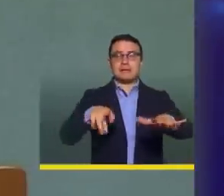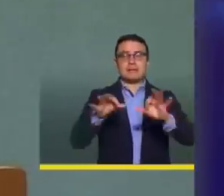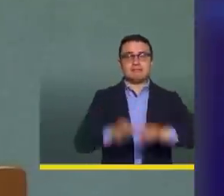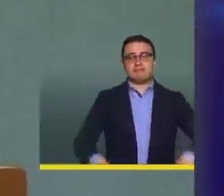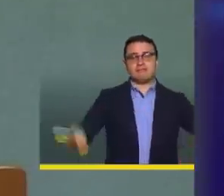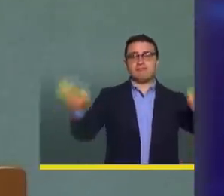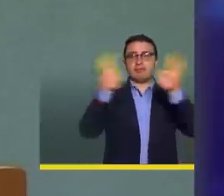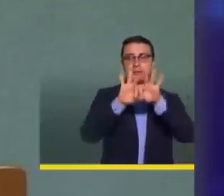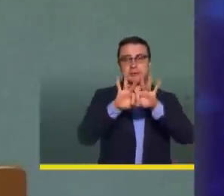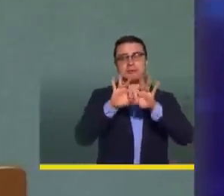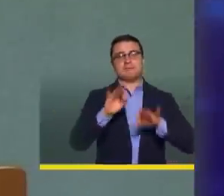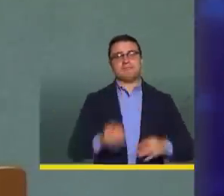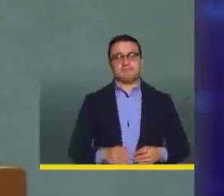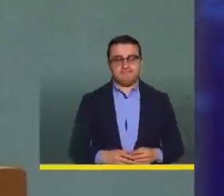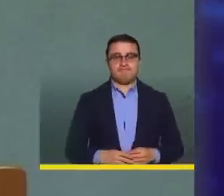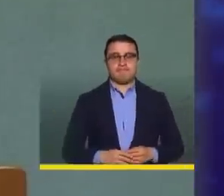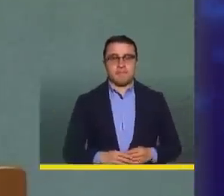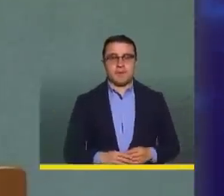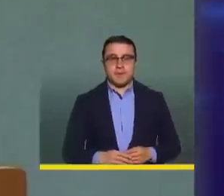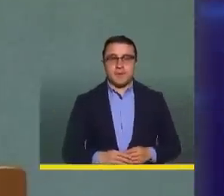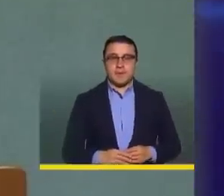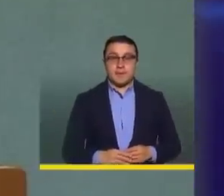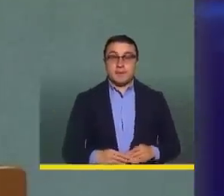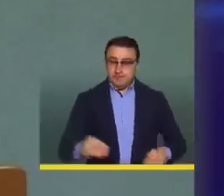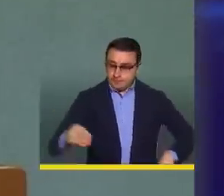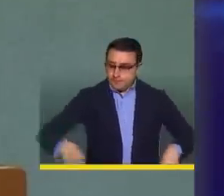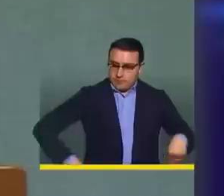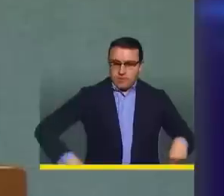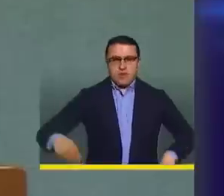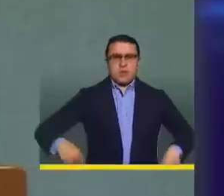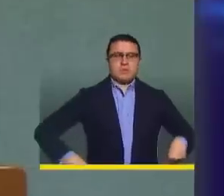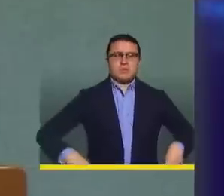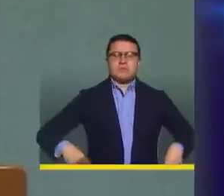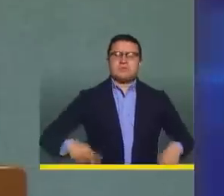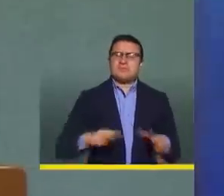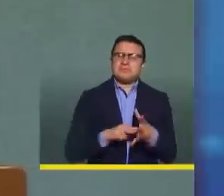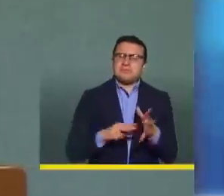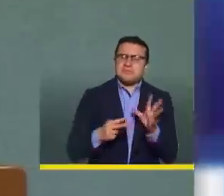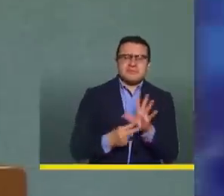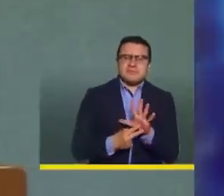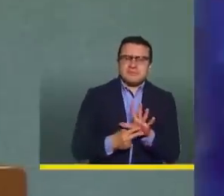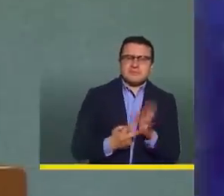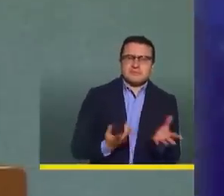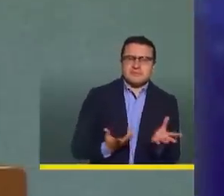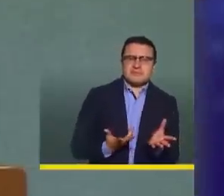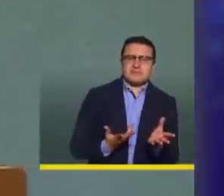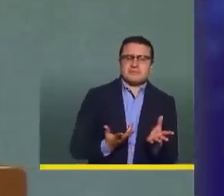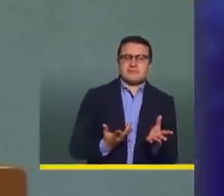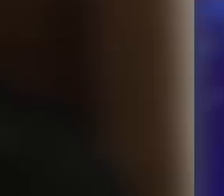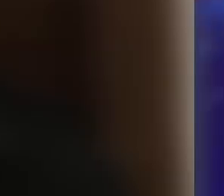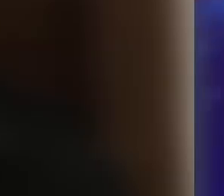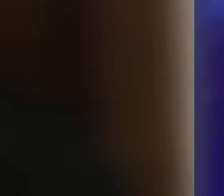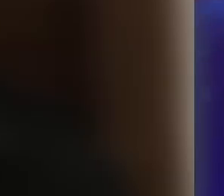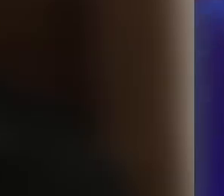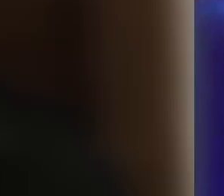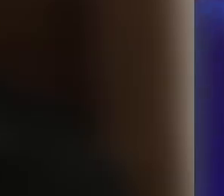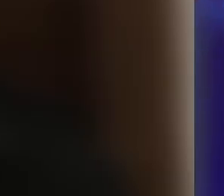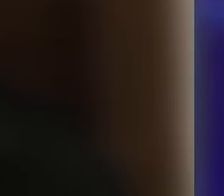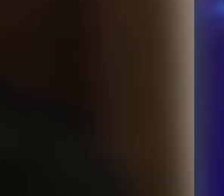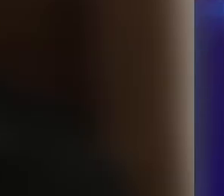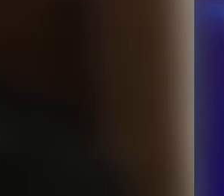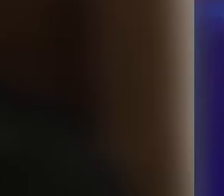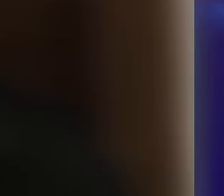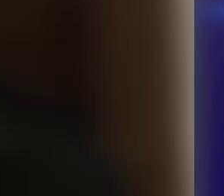usen en caso de una invasión. Es decir, si Ortega se atreve a invadir Costa Rica en caso de un conflicto bélico mayor. Daniel